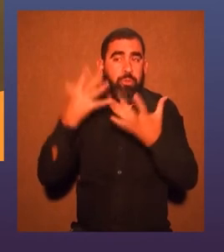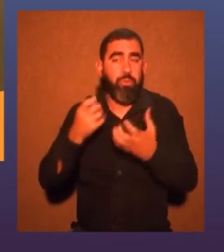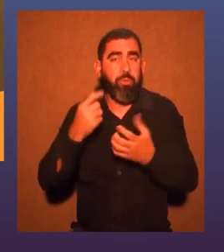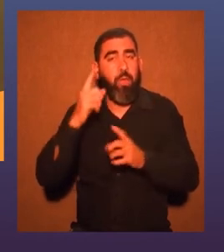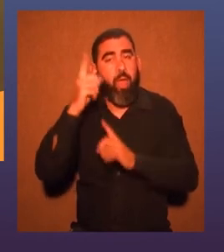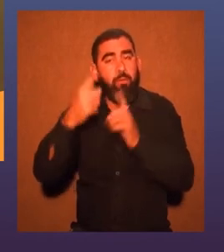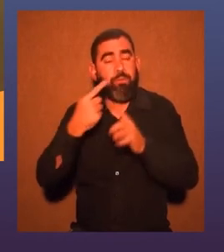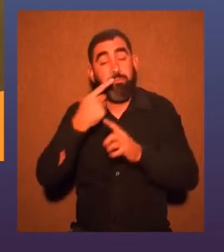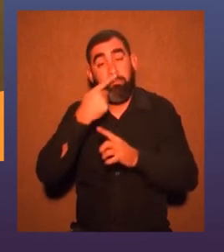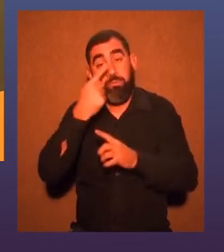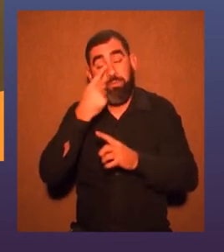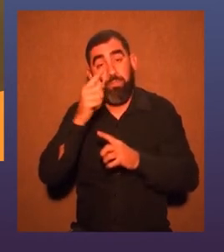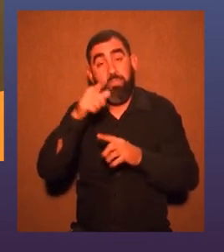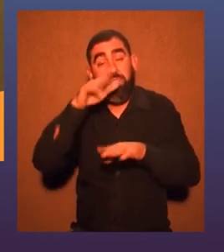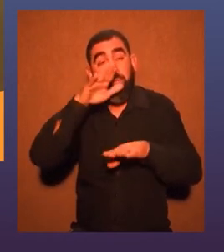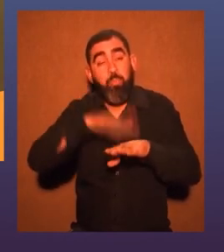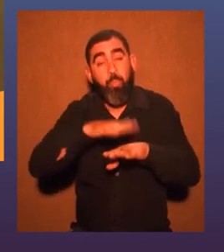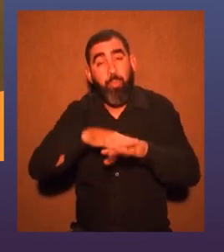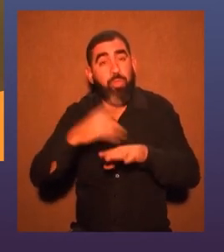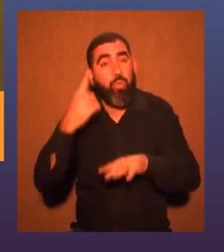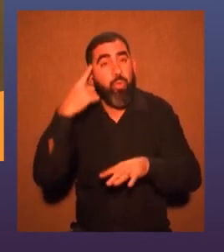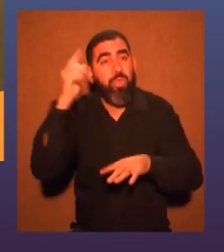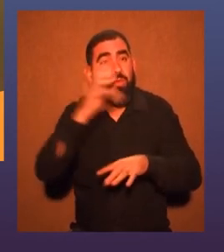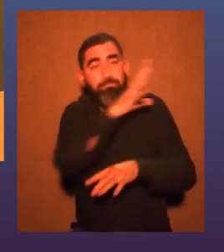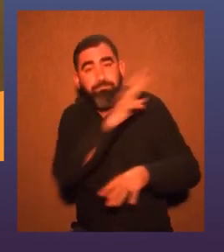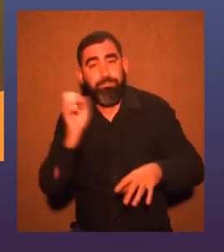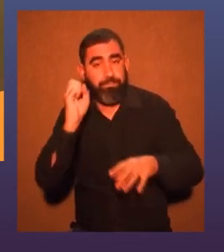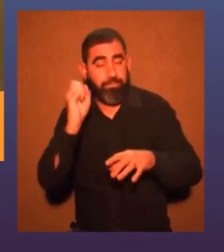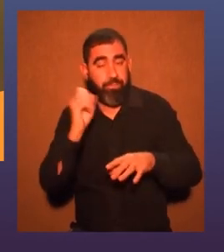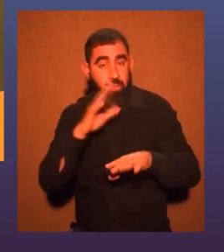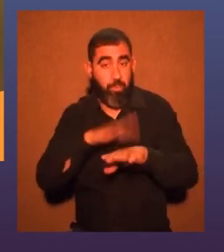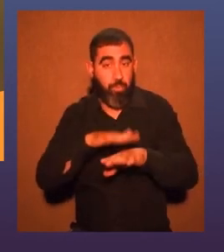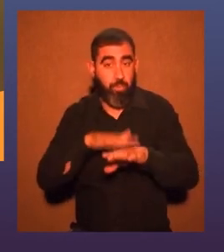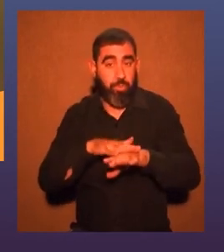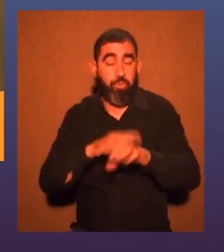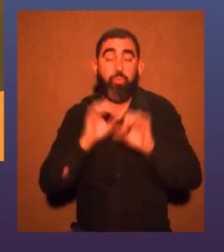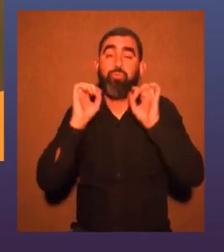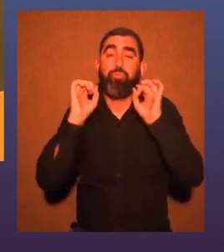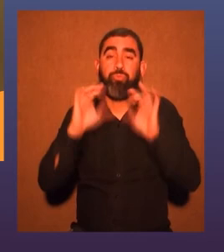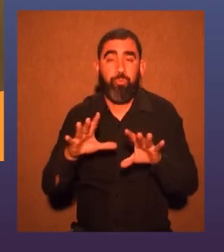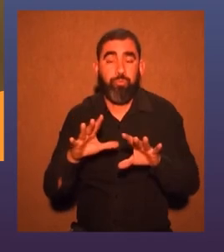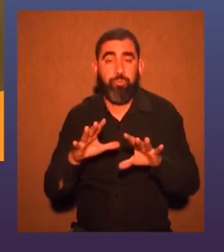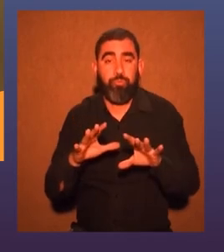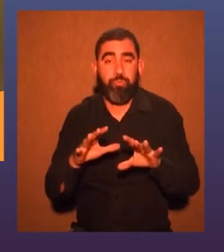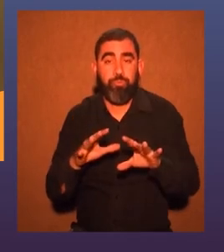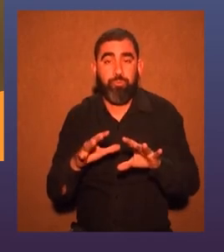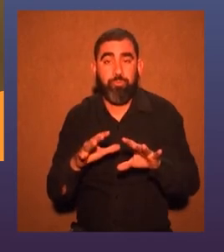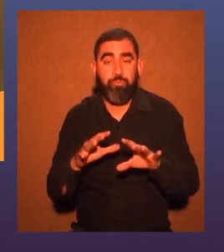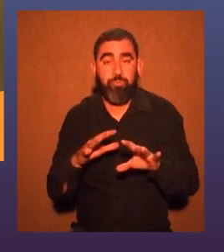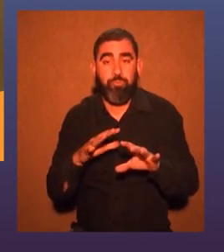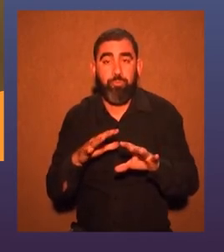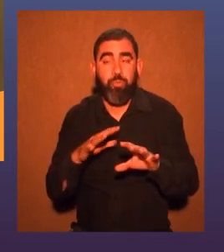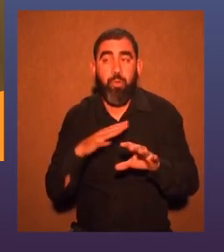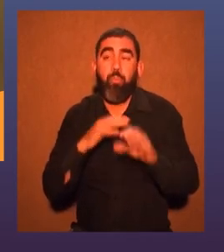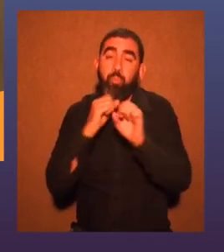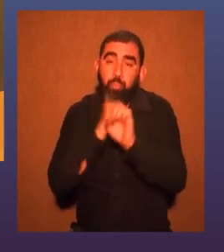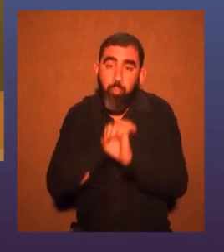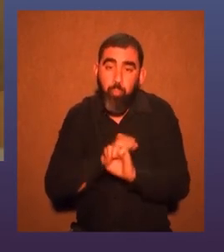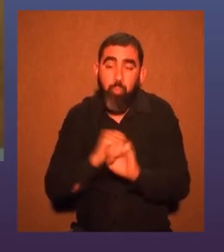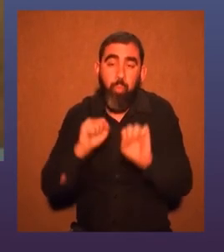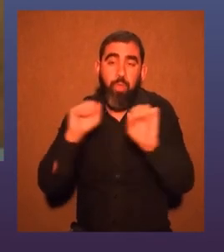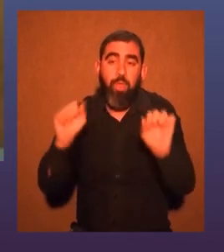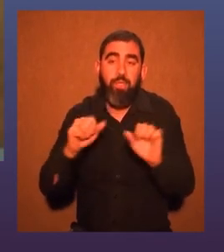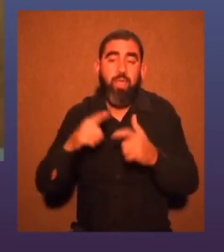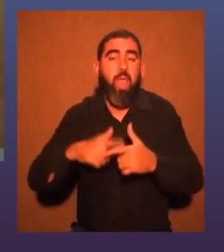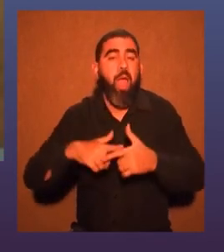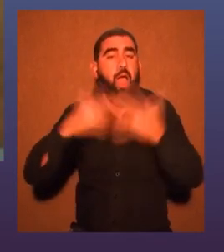a veces esos momentos, ideas, más que inspiración, como simplemente impulsos que se pueden llegar a convertir en